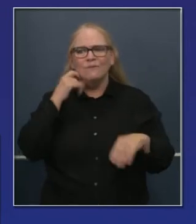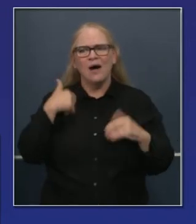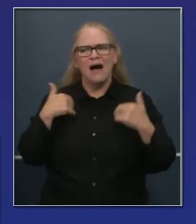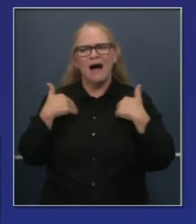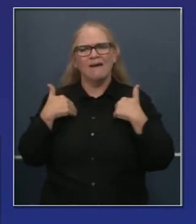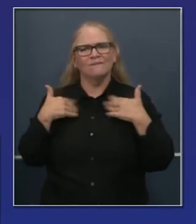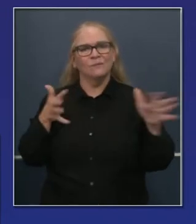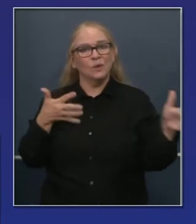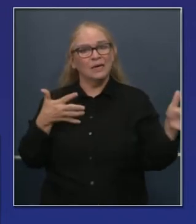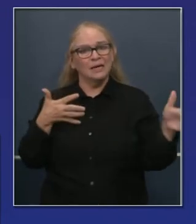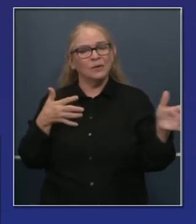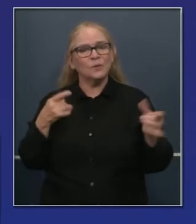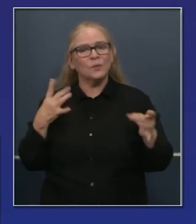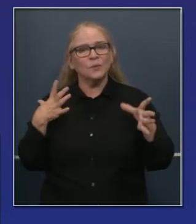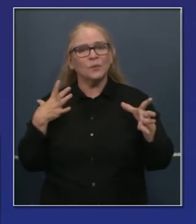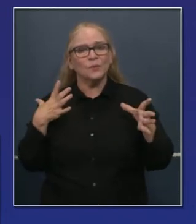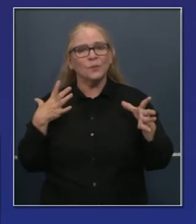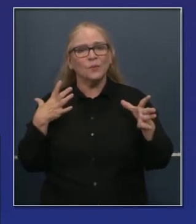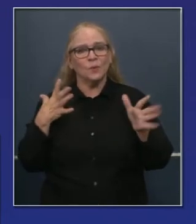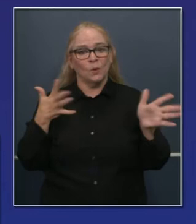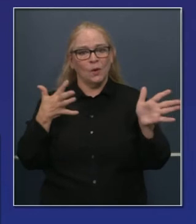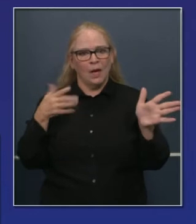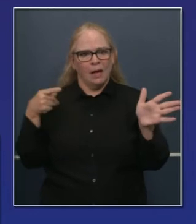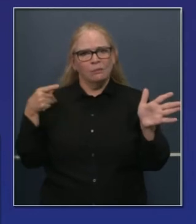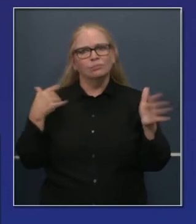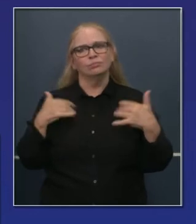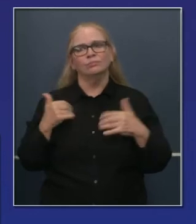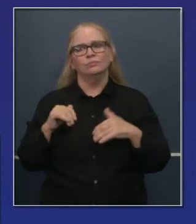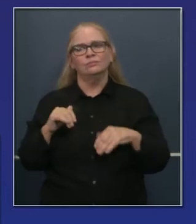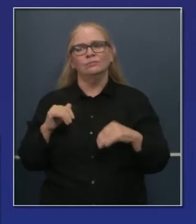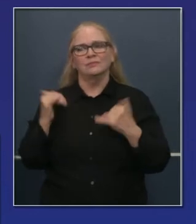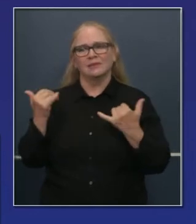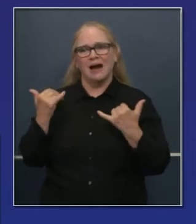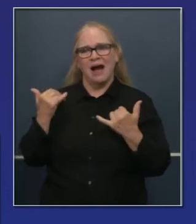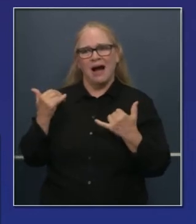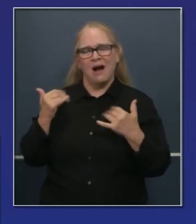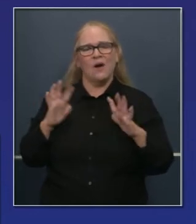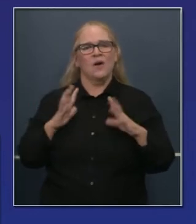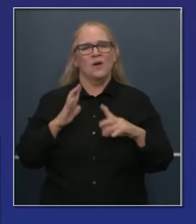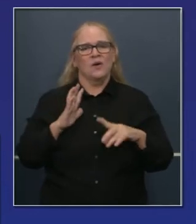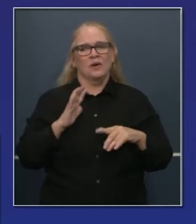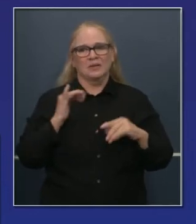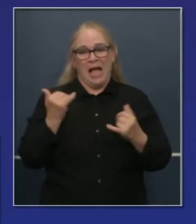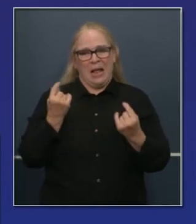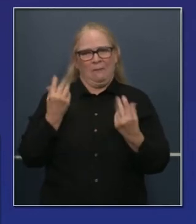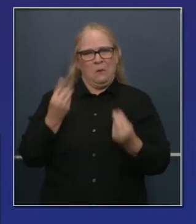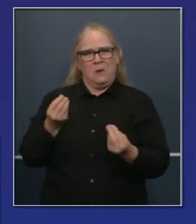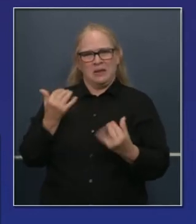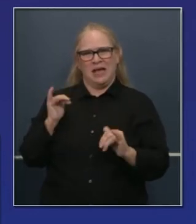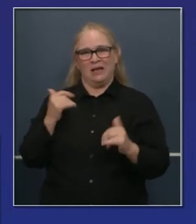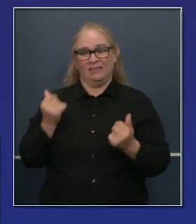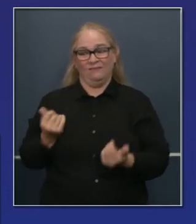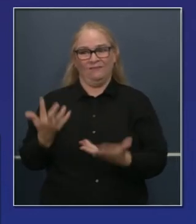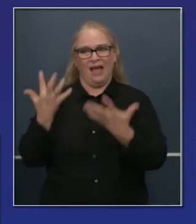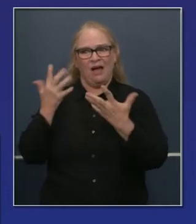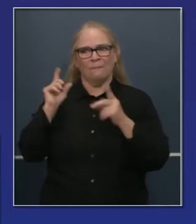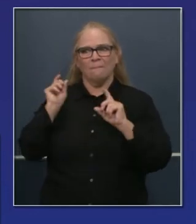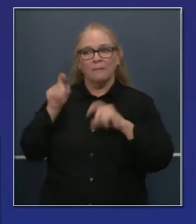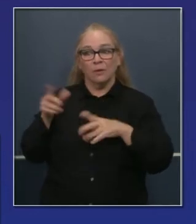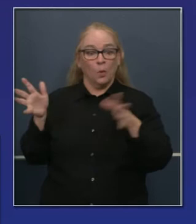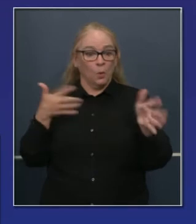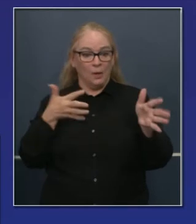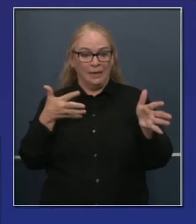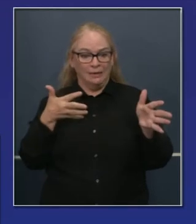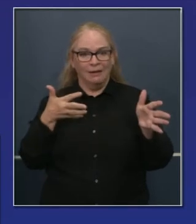algunas ráfagas de viento fuertes los eventos de fuertes y fuertes vientos en el estado han sido leves que es bueno para los bomberos